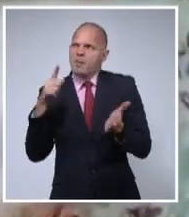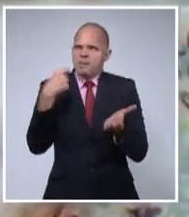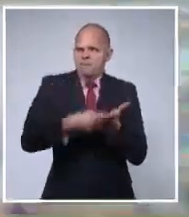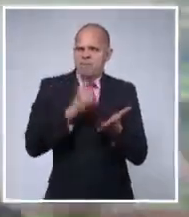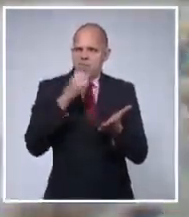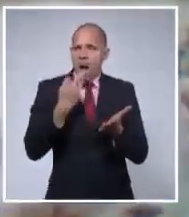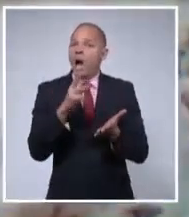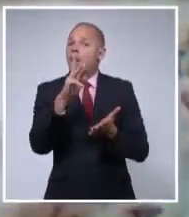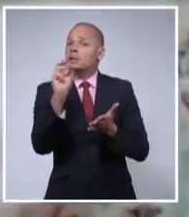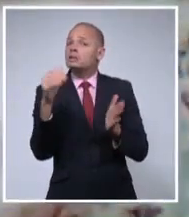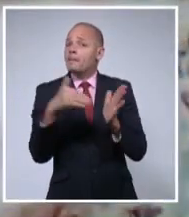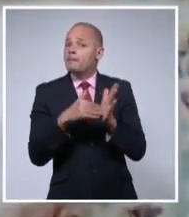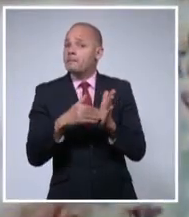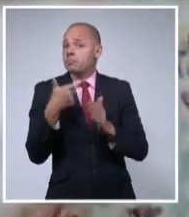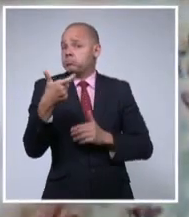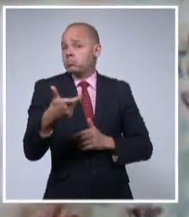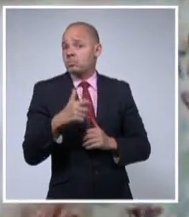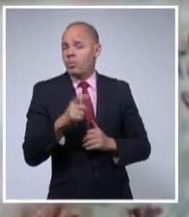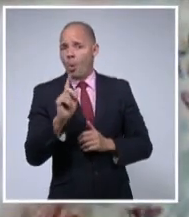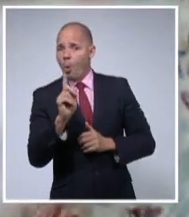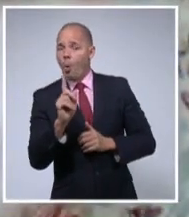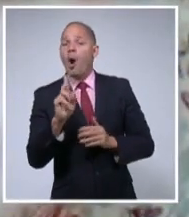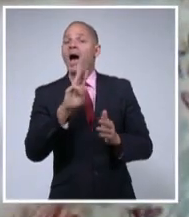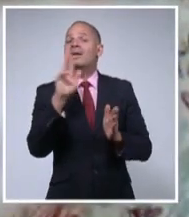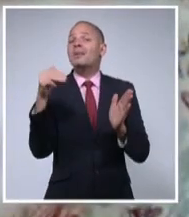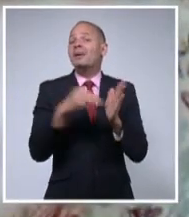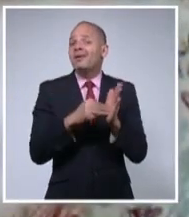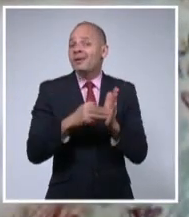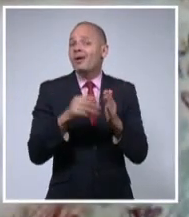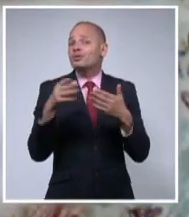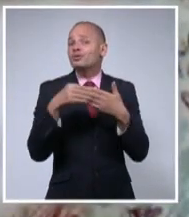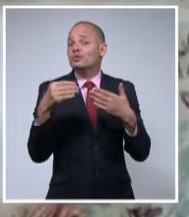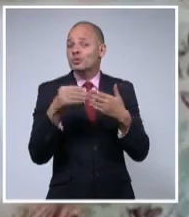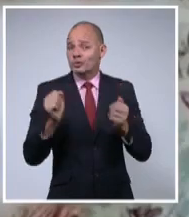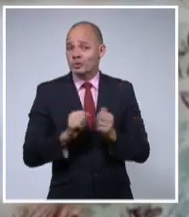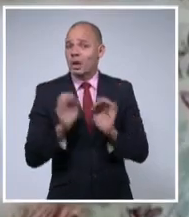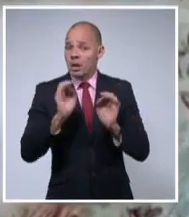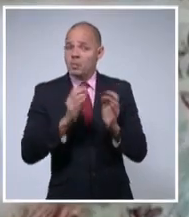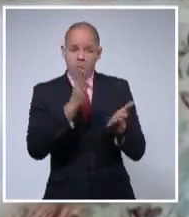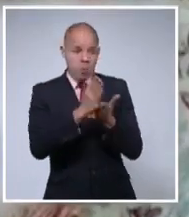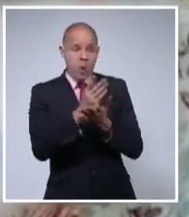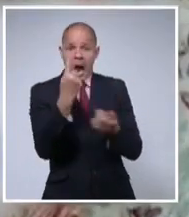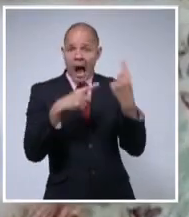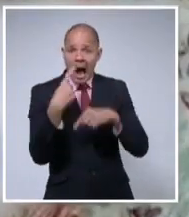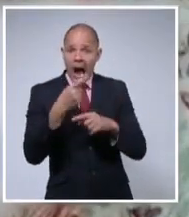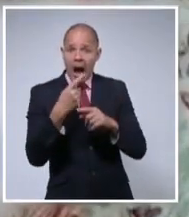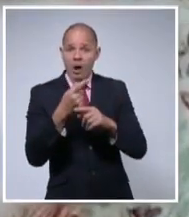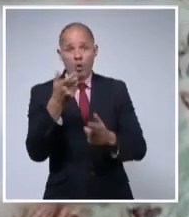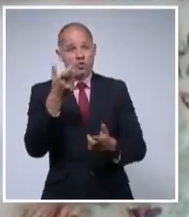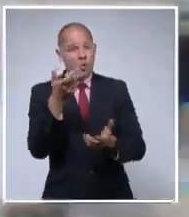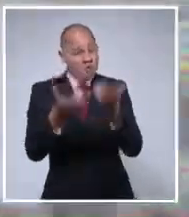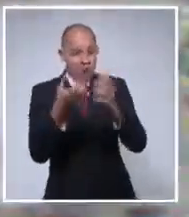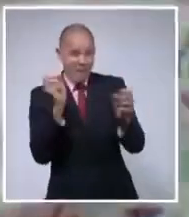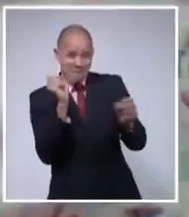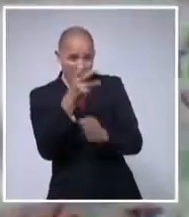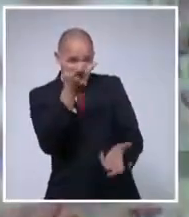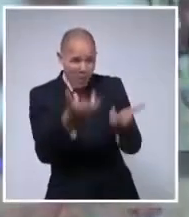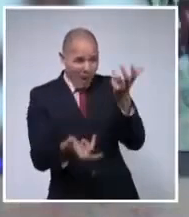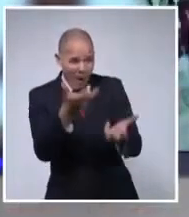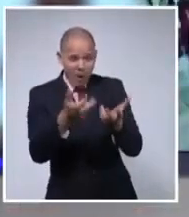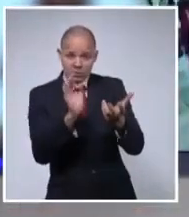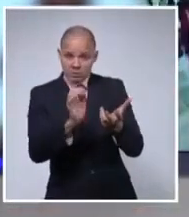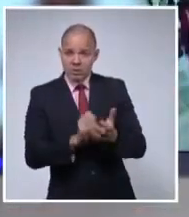por una. Por eso de darle candela a una escuela. Una escuela, a un sector, vea lo que fuera, lo que más parecía.